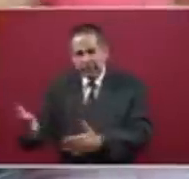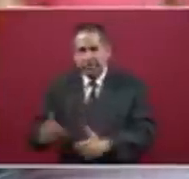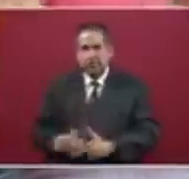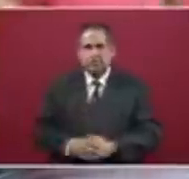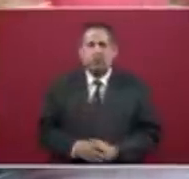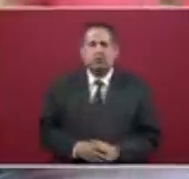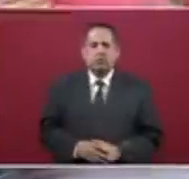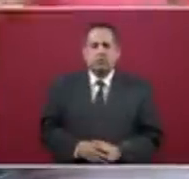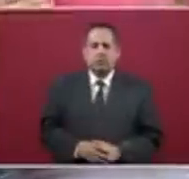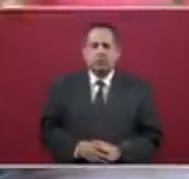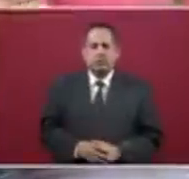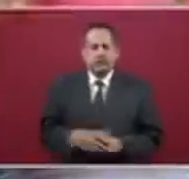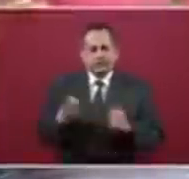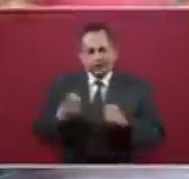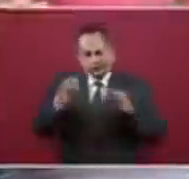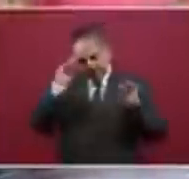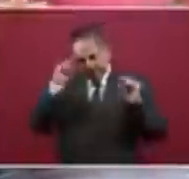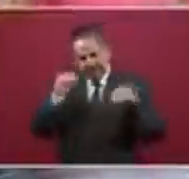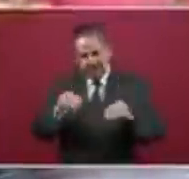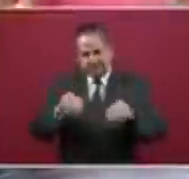en estas tareas